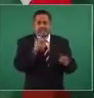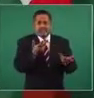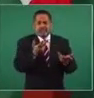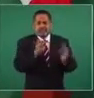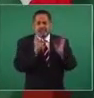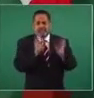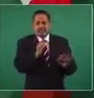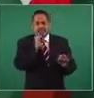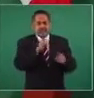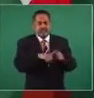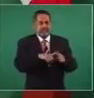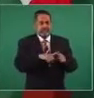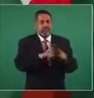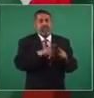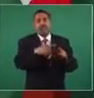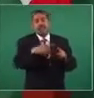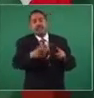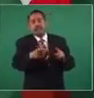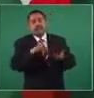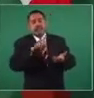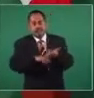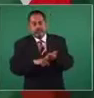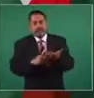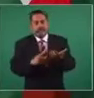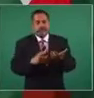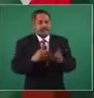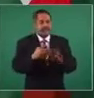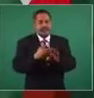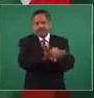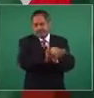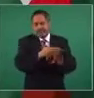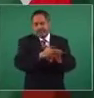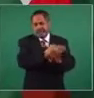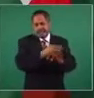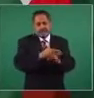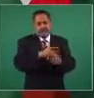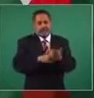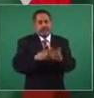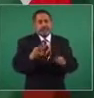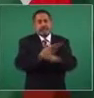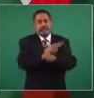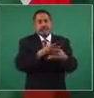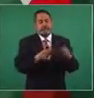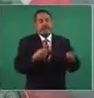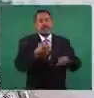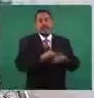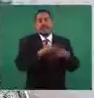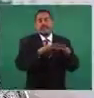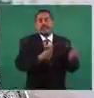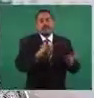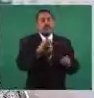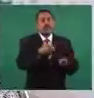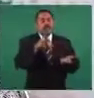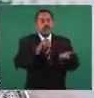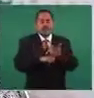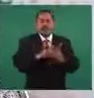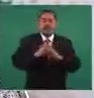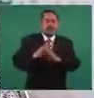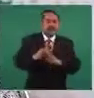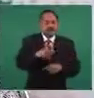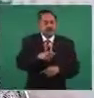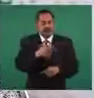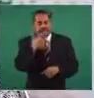y si sale positiva es que ya tienes anticuerpos y quiere decir que ya pasó la enfermedad, por lo tanto tampoco